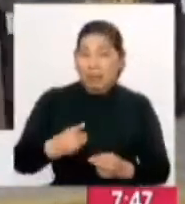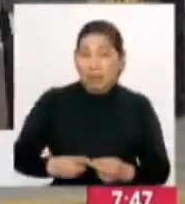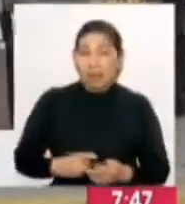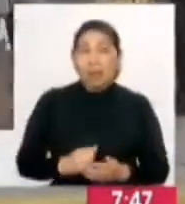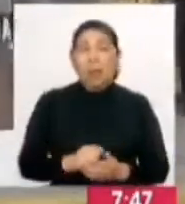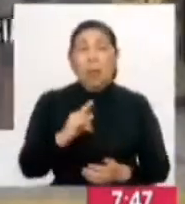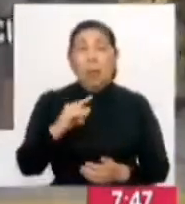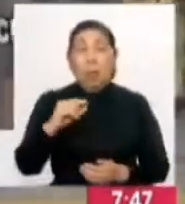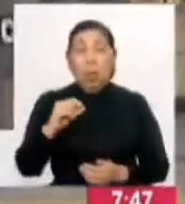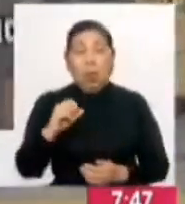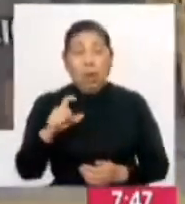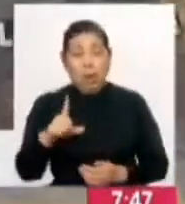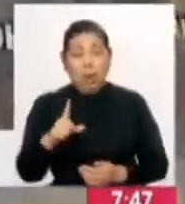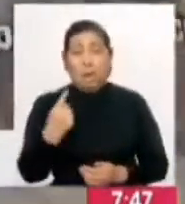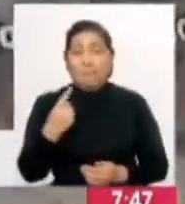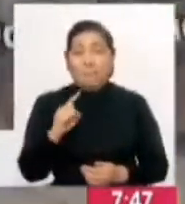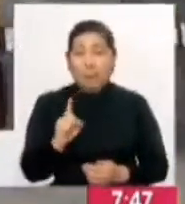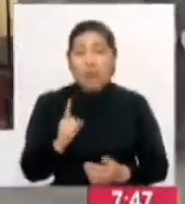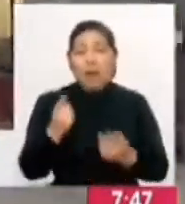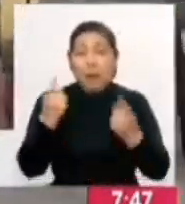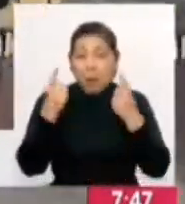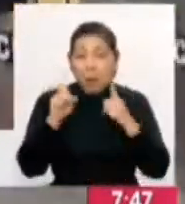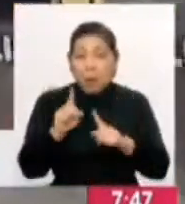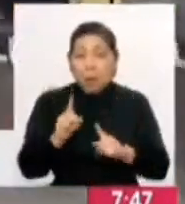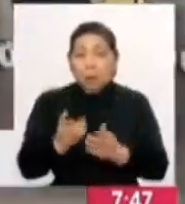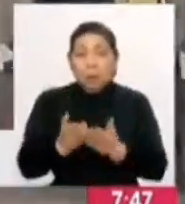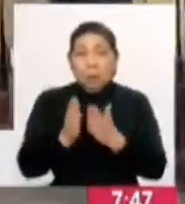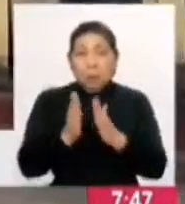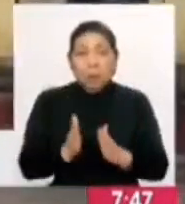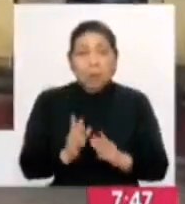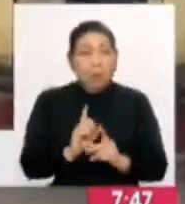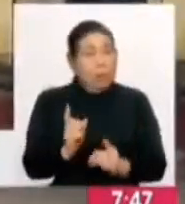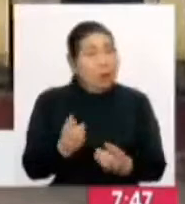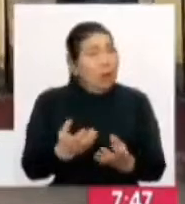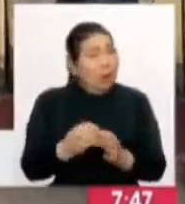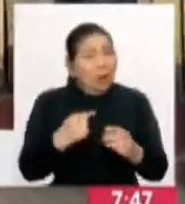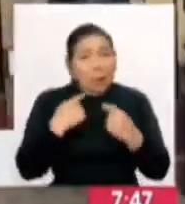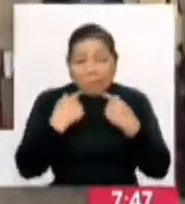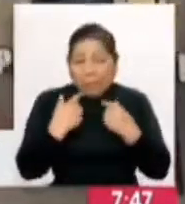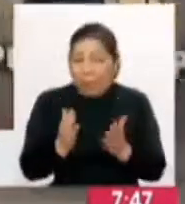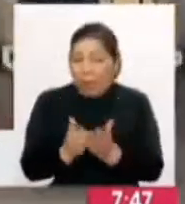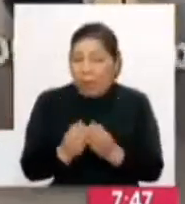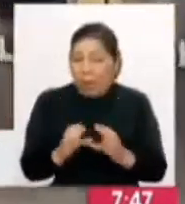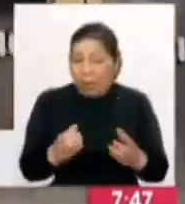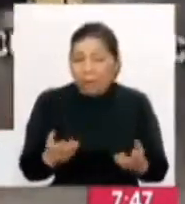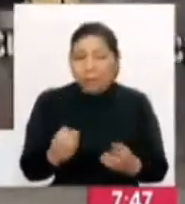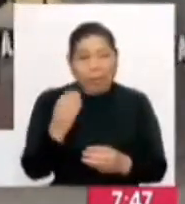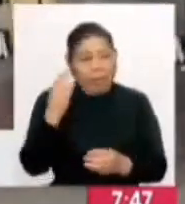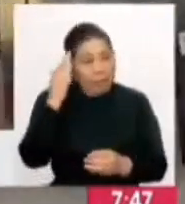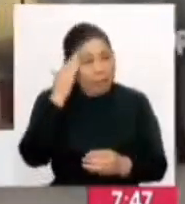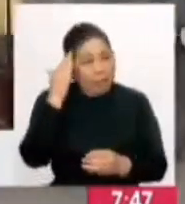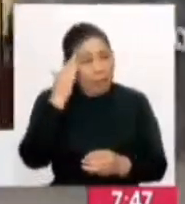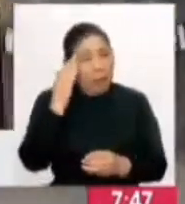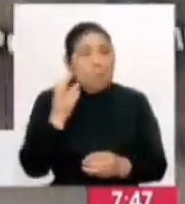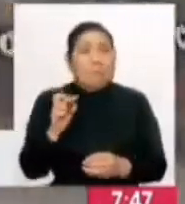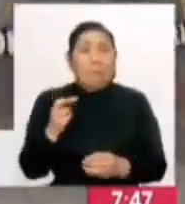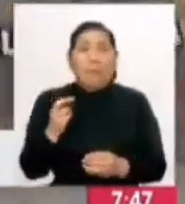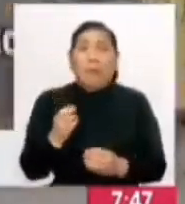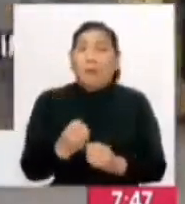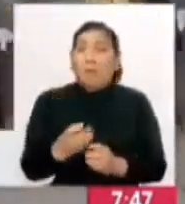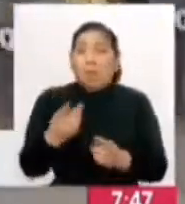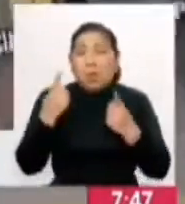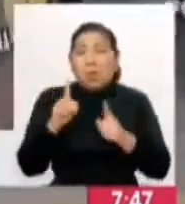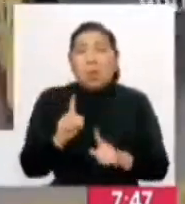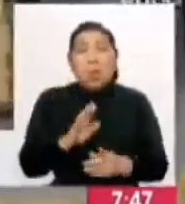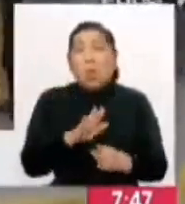la UGEL para que lleguen a un acuerdo de que los estudiantes no pierdan clases. Este sería el cuarto día. Los padres de familia no están